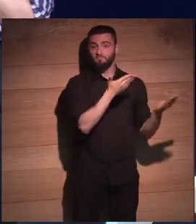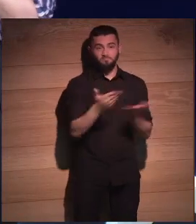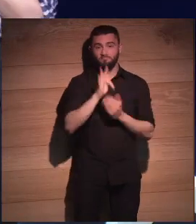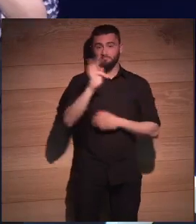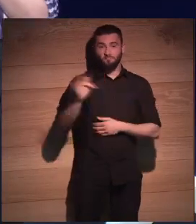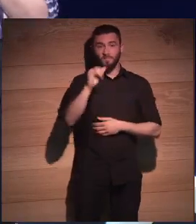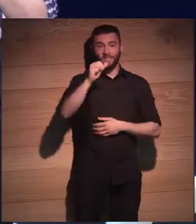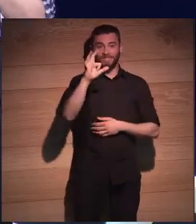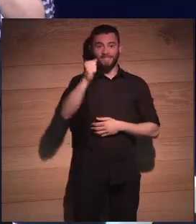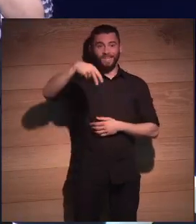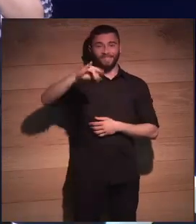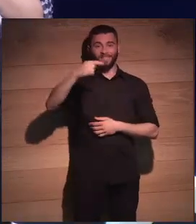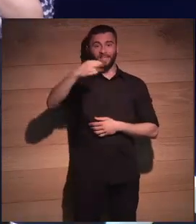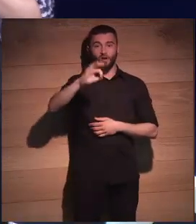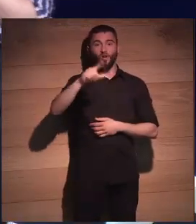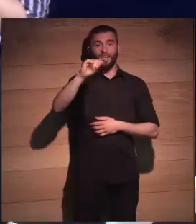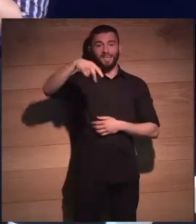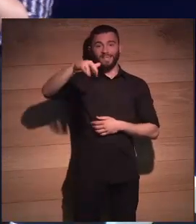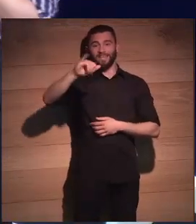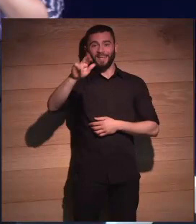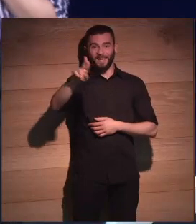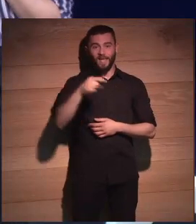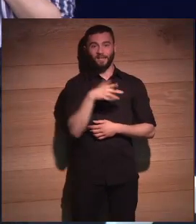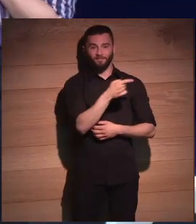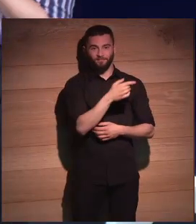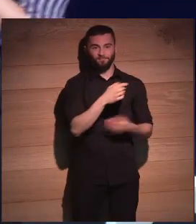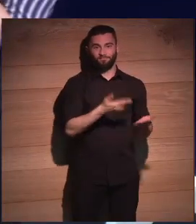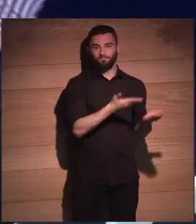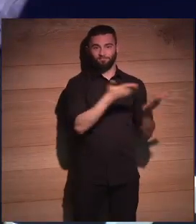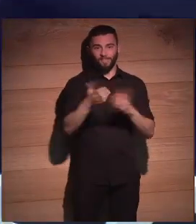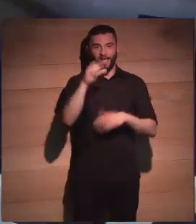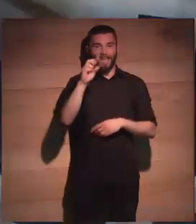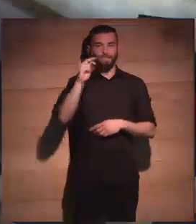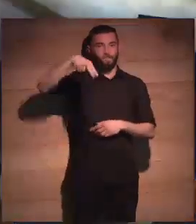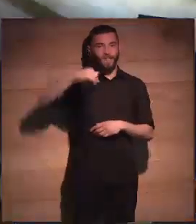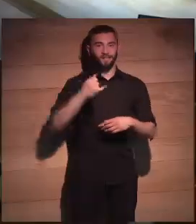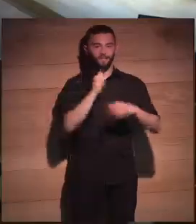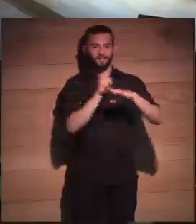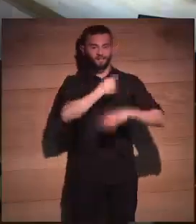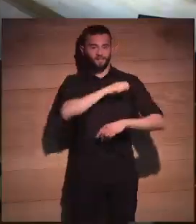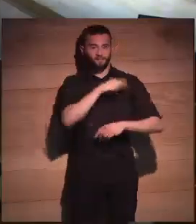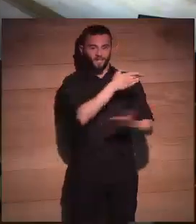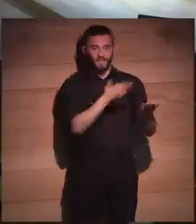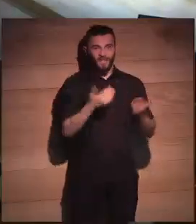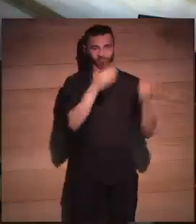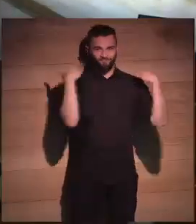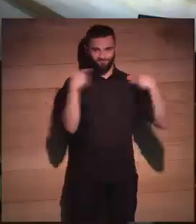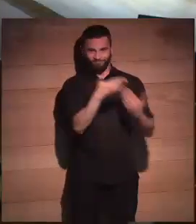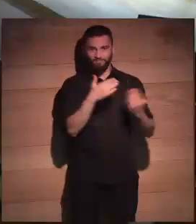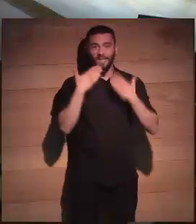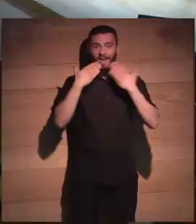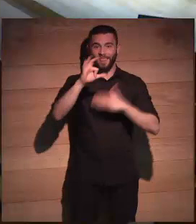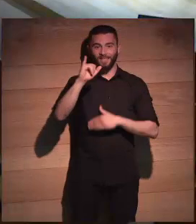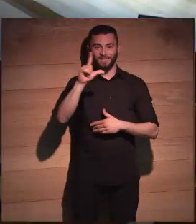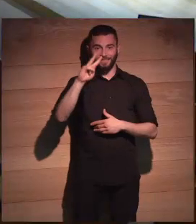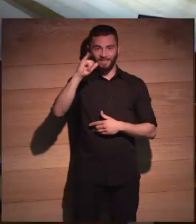Santiago Liniers, que es el director de proyectos de Aspen Institute. Muchas gracias por venir. Gracias, Silvia. Buenas